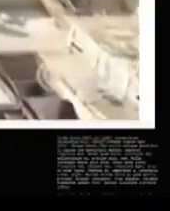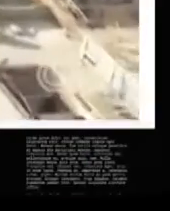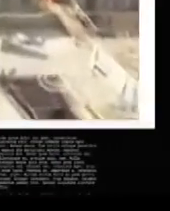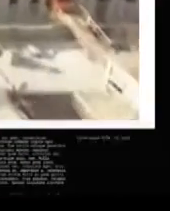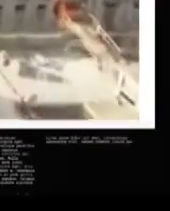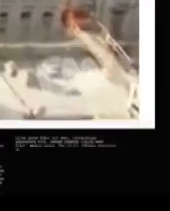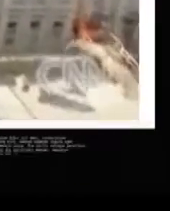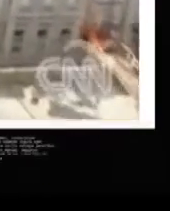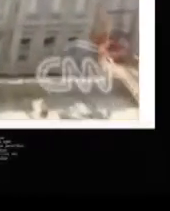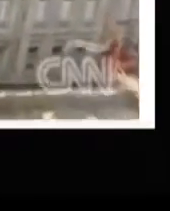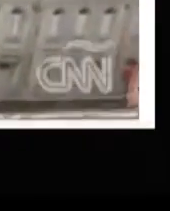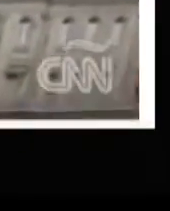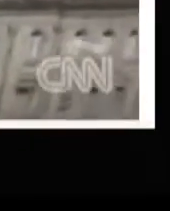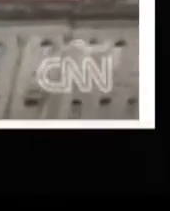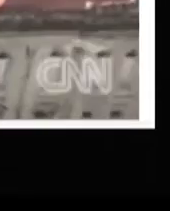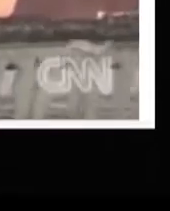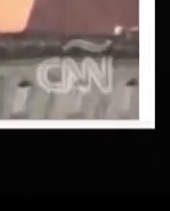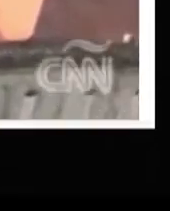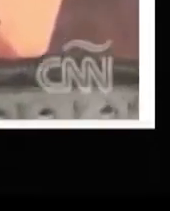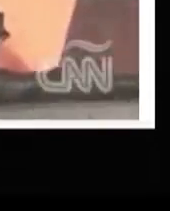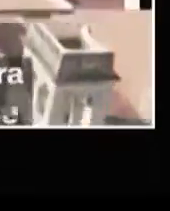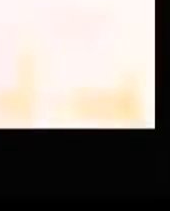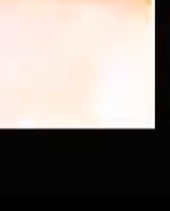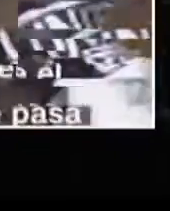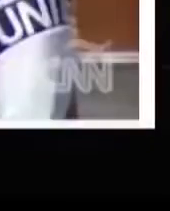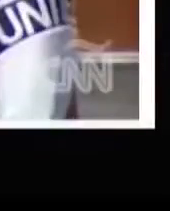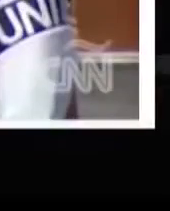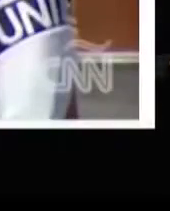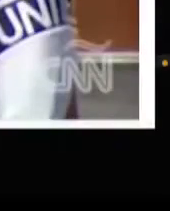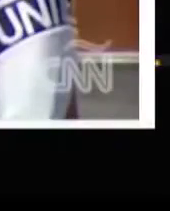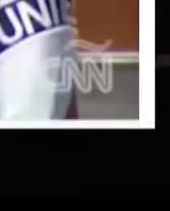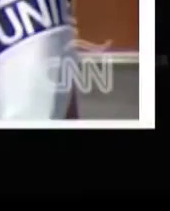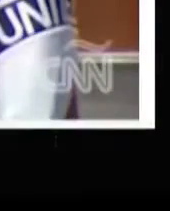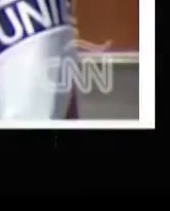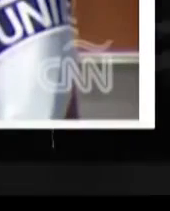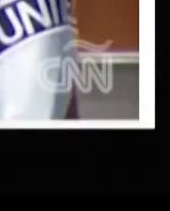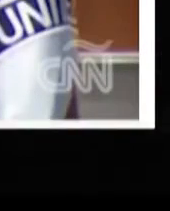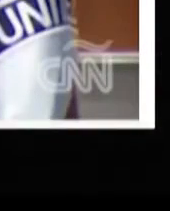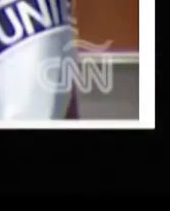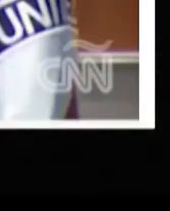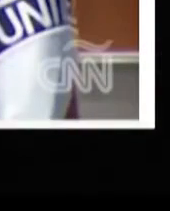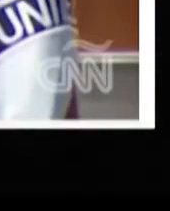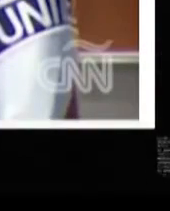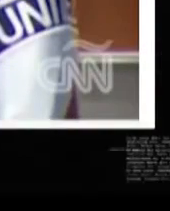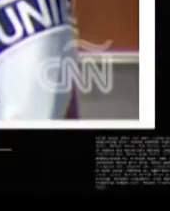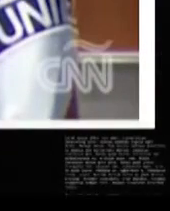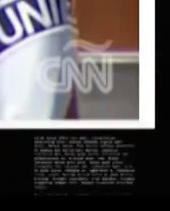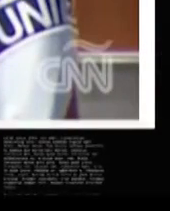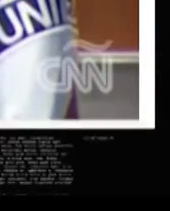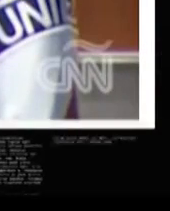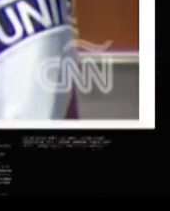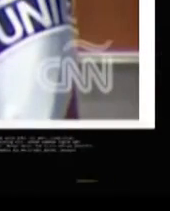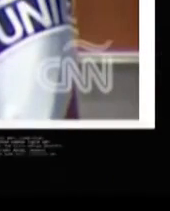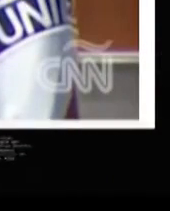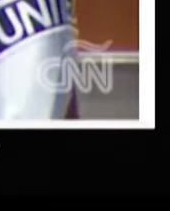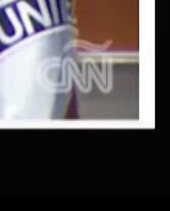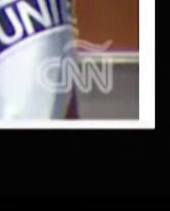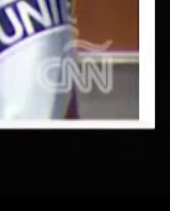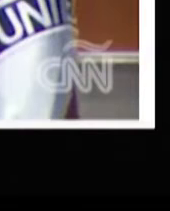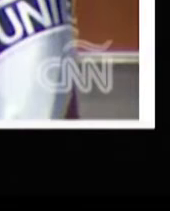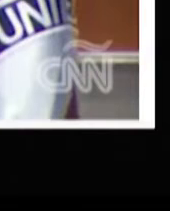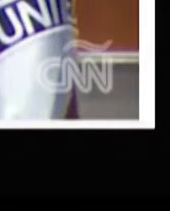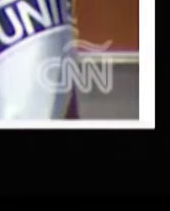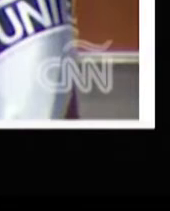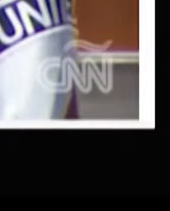have been placed inside or outside the diplomats' homes. Small country like Cuba, where the government is going to know a lot of things